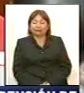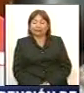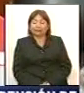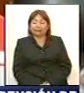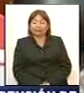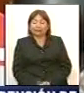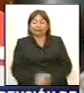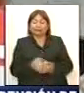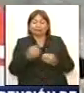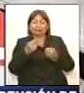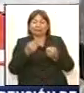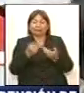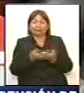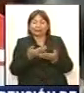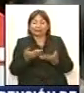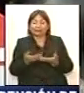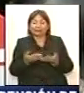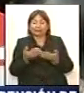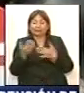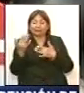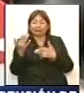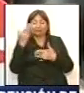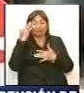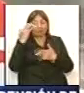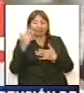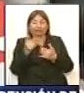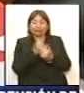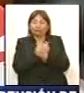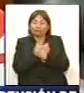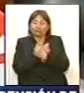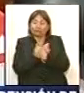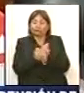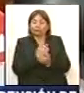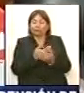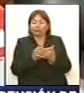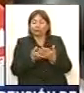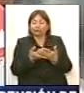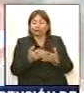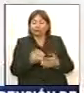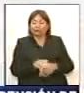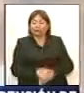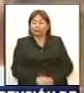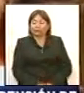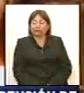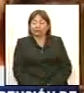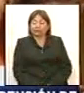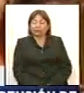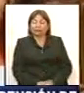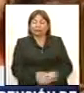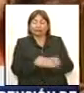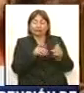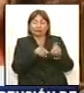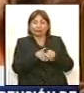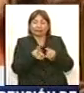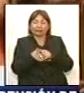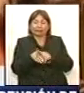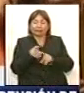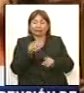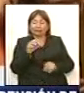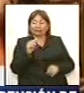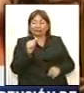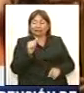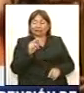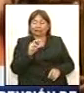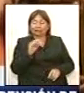Nos están dando muchas esperanzas, mucho amor, eso es importante. Y también a Gastón Aramayo